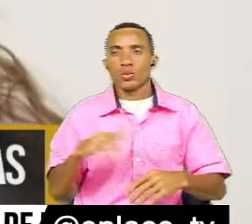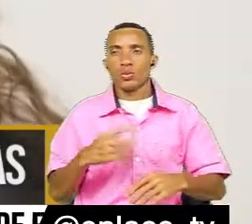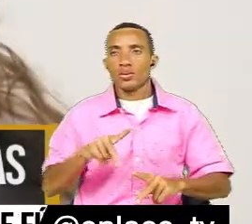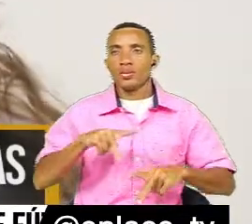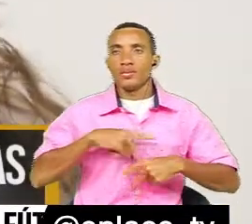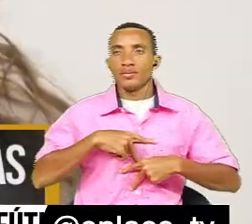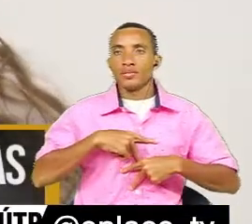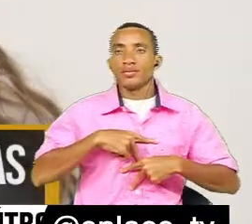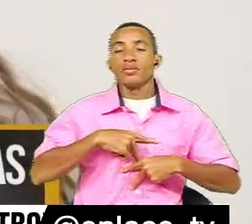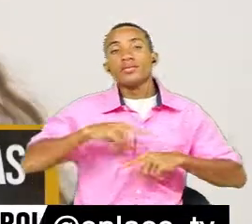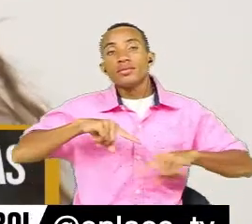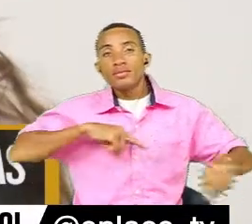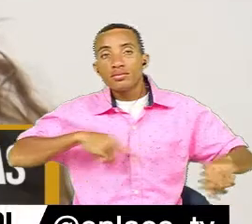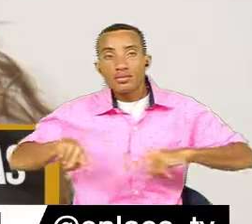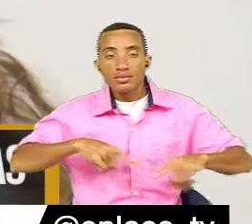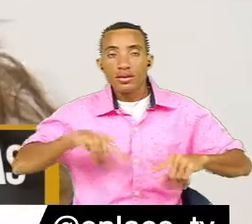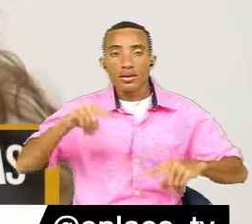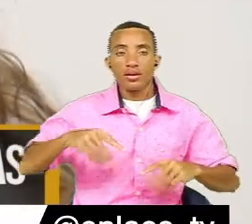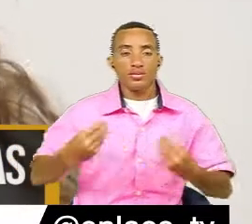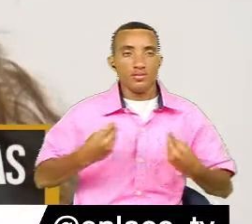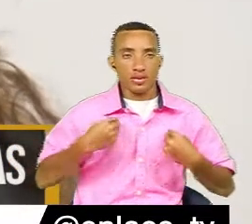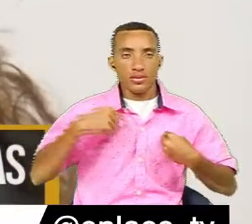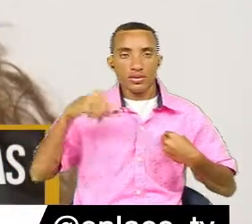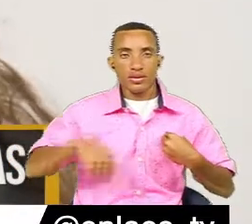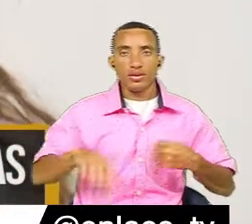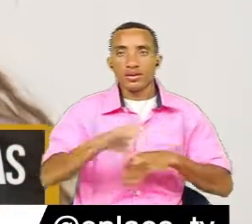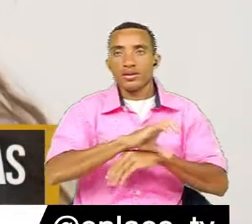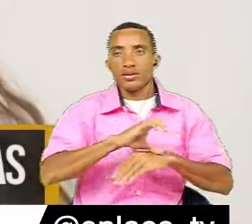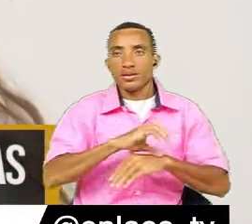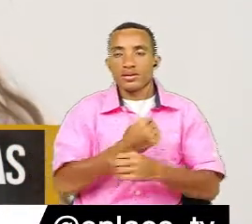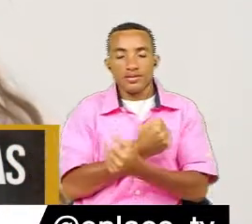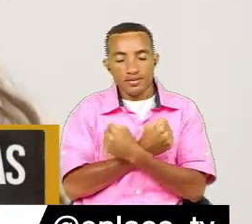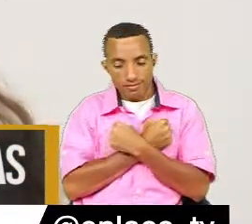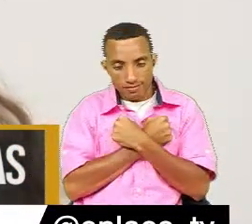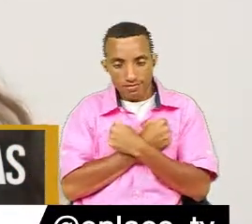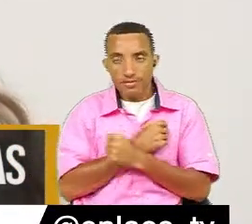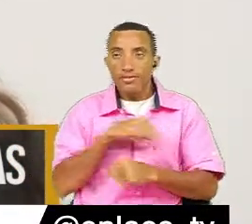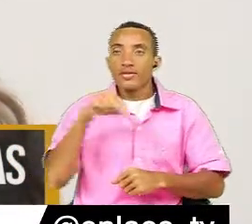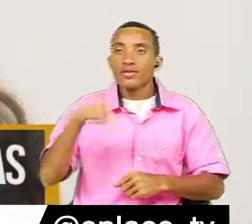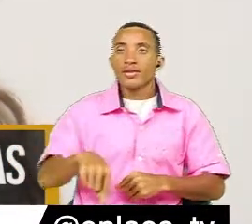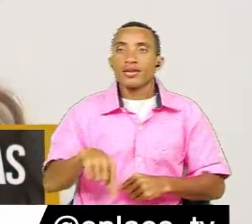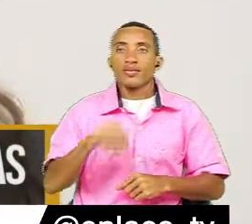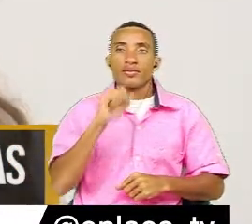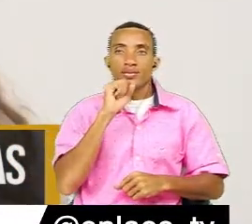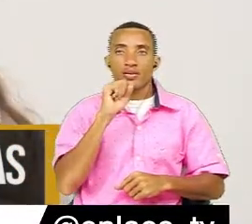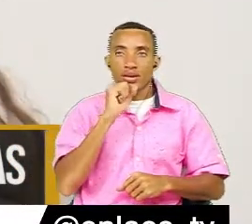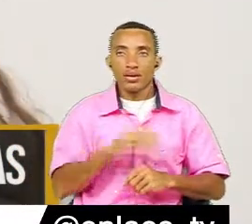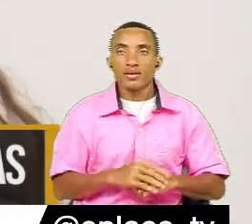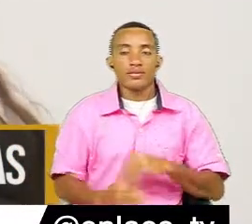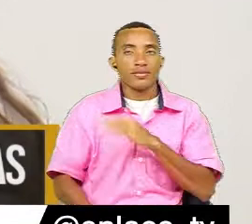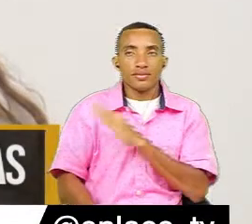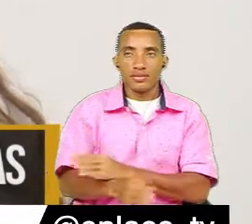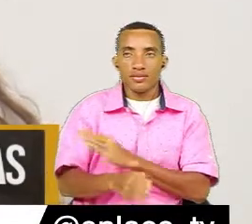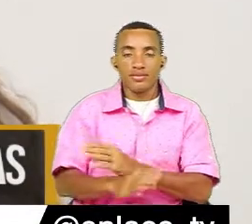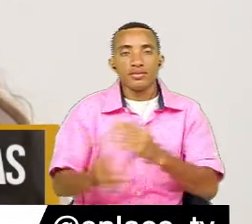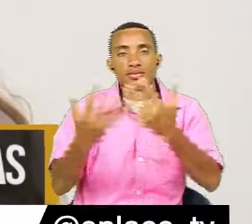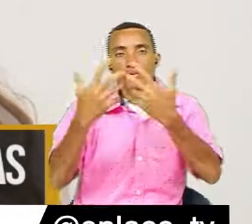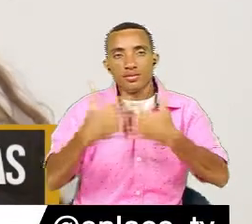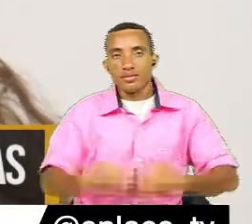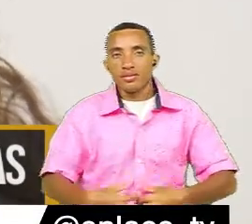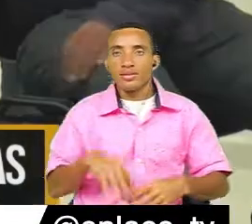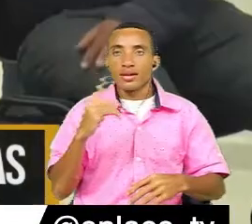empresarios barranqueños que están aquí en la ciudad, que creen en la ciudad, que tienen amor por esta tierra nuestra y que siguen haciendo empresa, que siguen